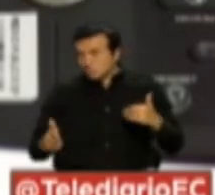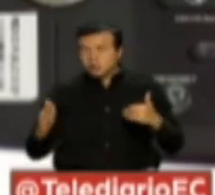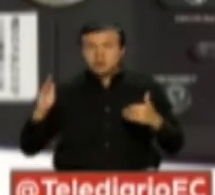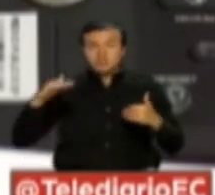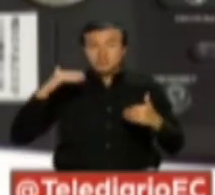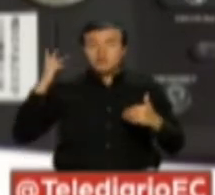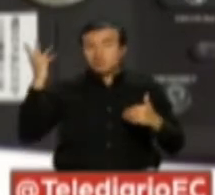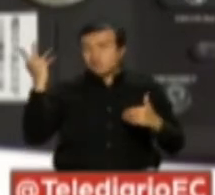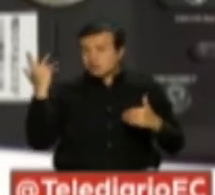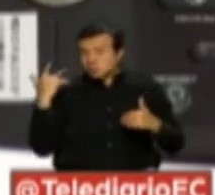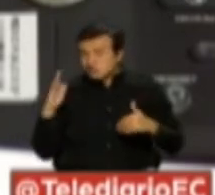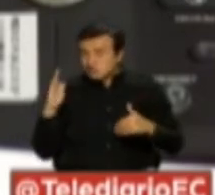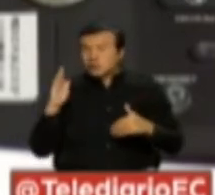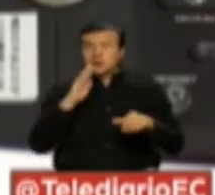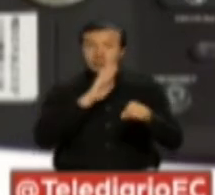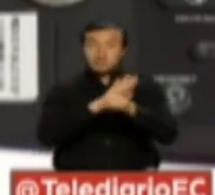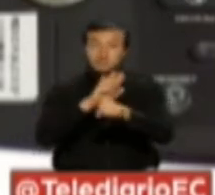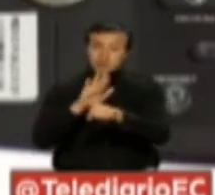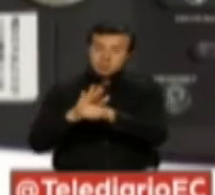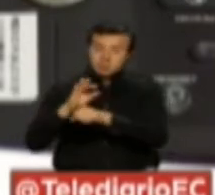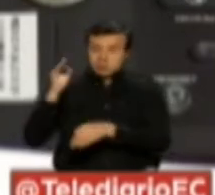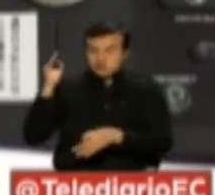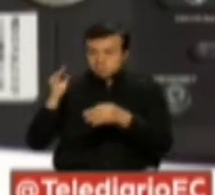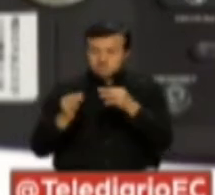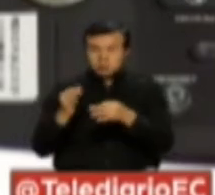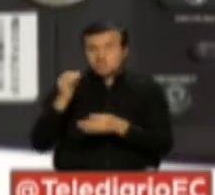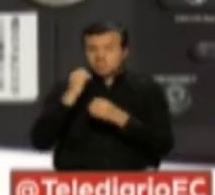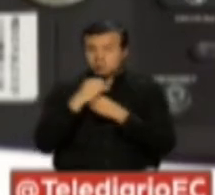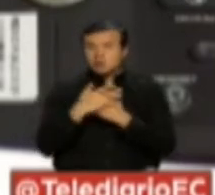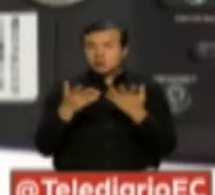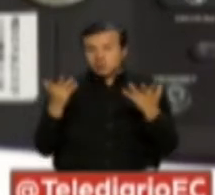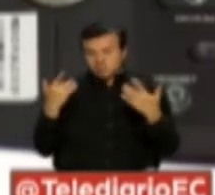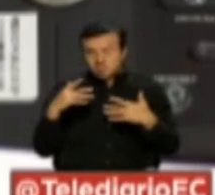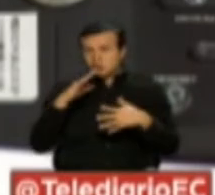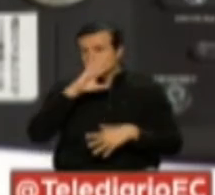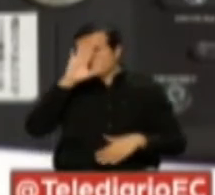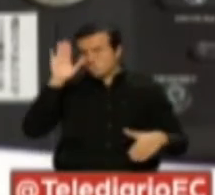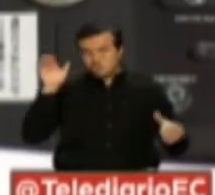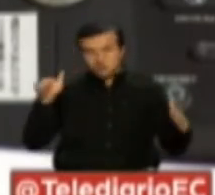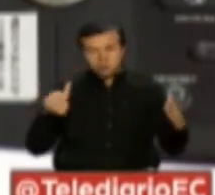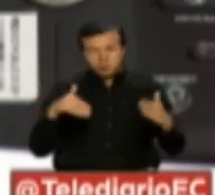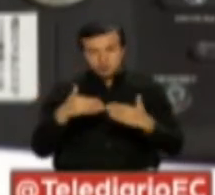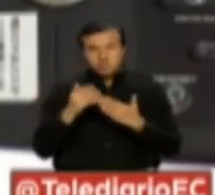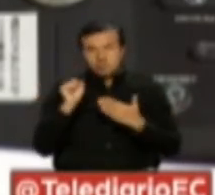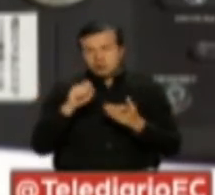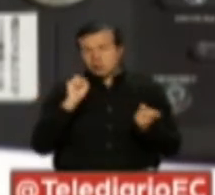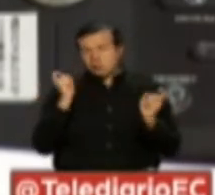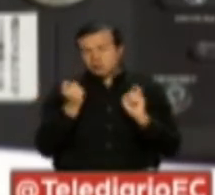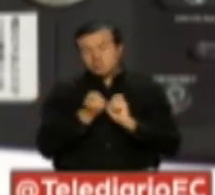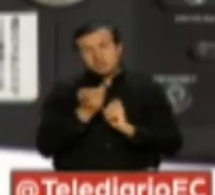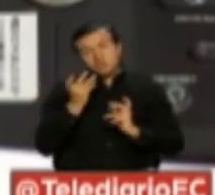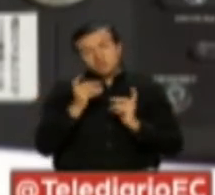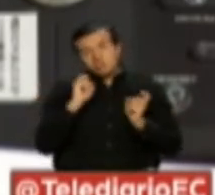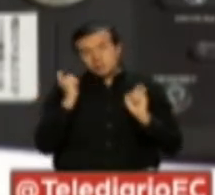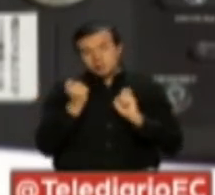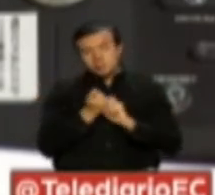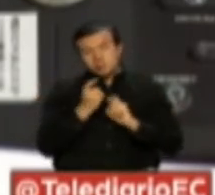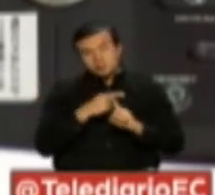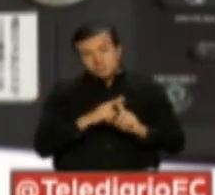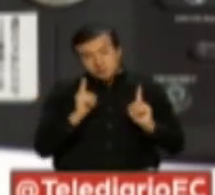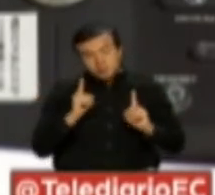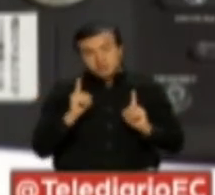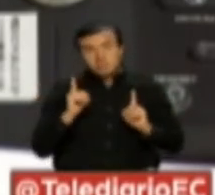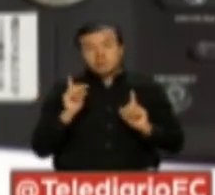siguientes, cuando se convoque a una audiencia de juicio, obviamente la situación puede cambiar. Sin embargo, no